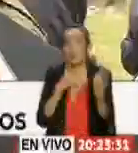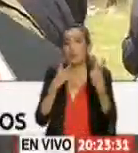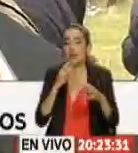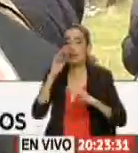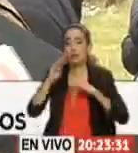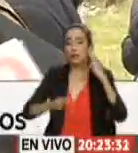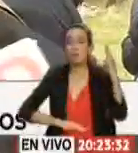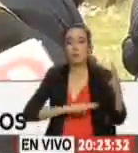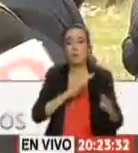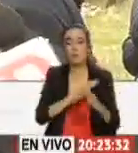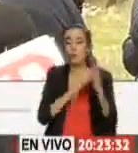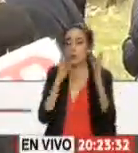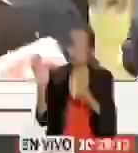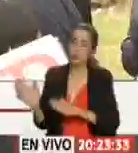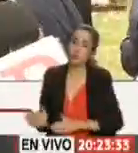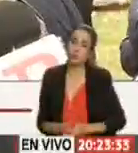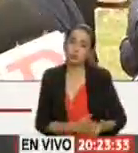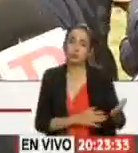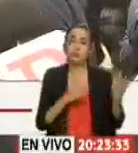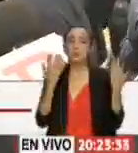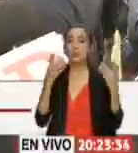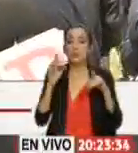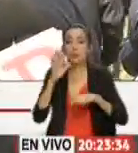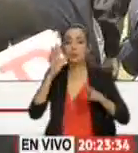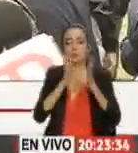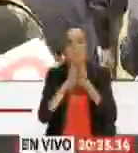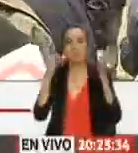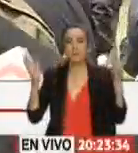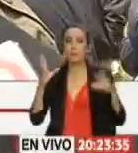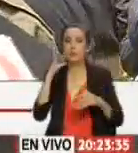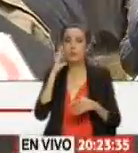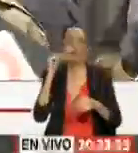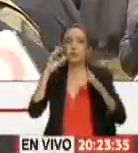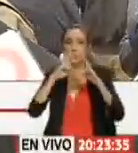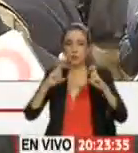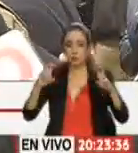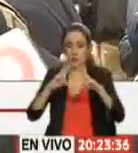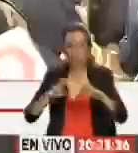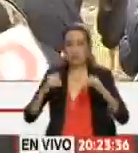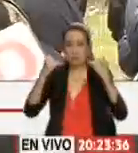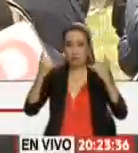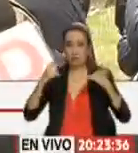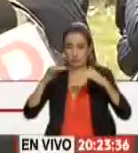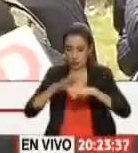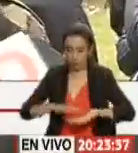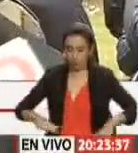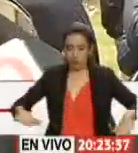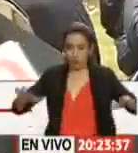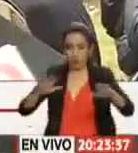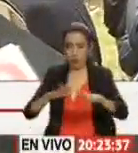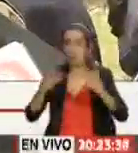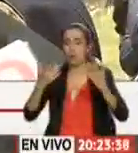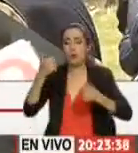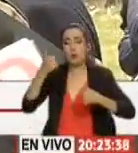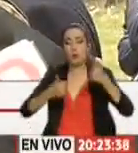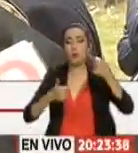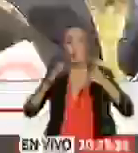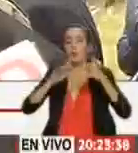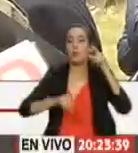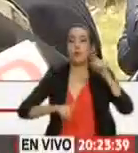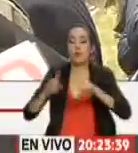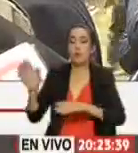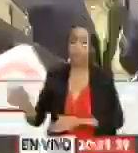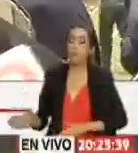mundo pues es un cultivo ancestral donde hay mucha investigación y que ya aterrizó aquí en el Ecuador y con una variedad adecuada